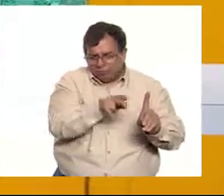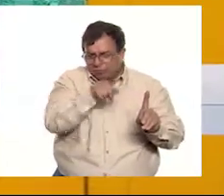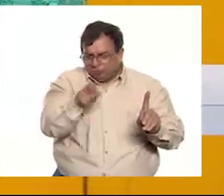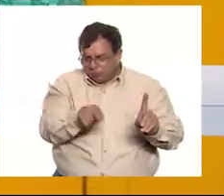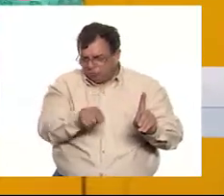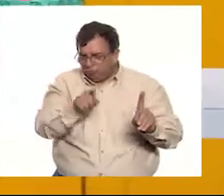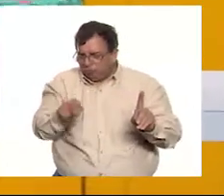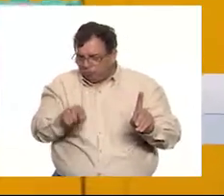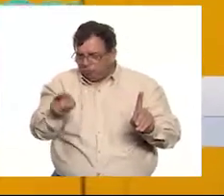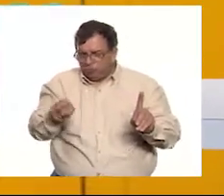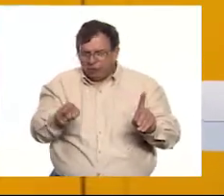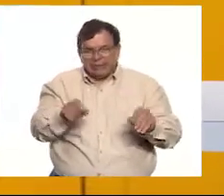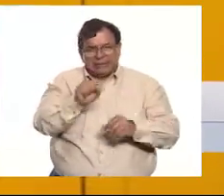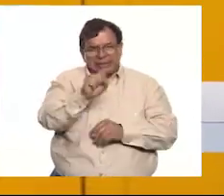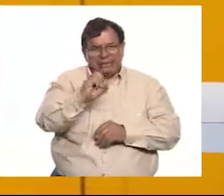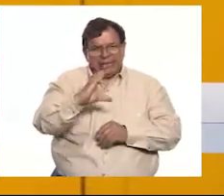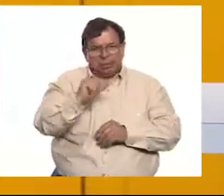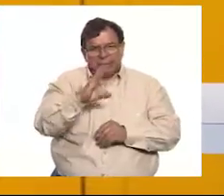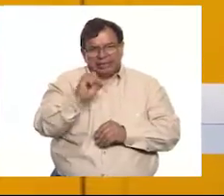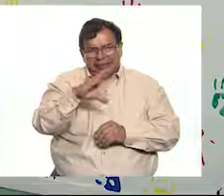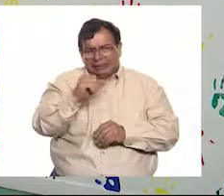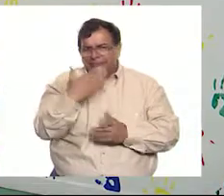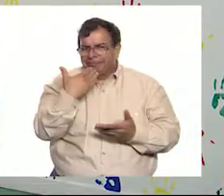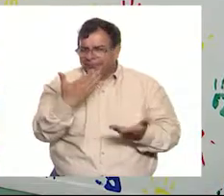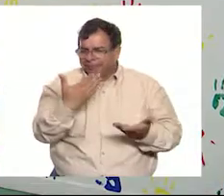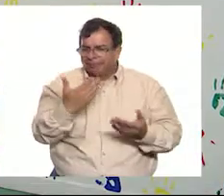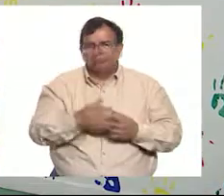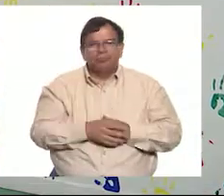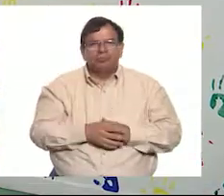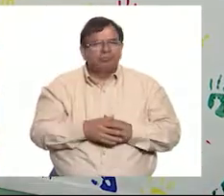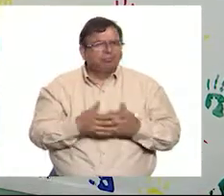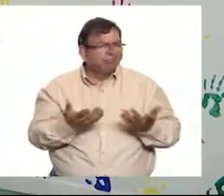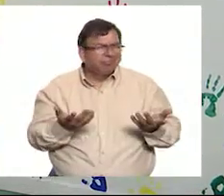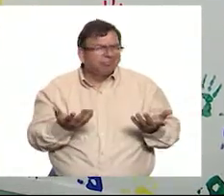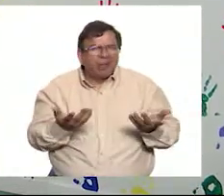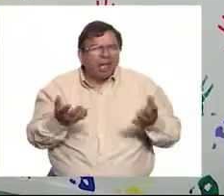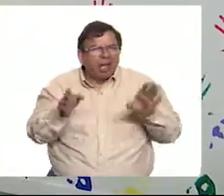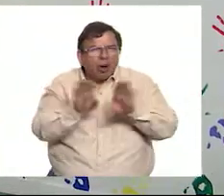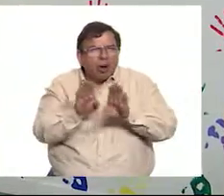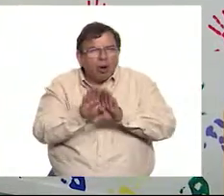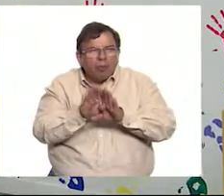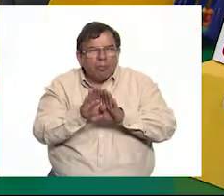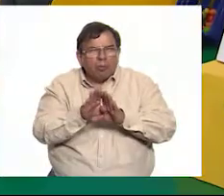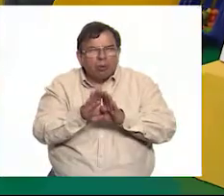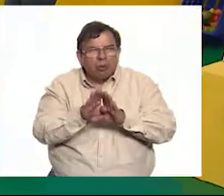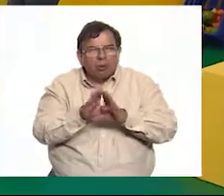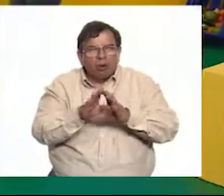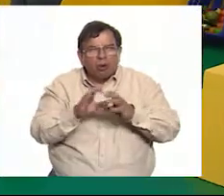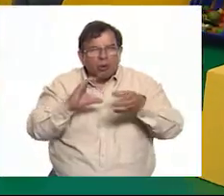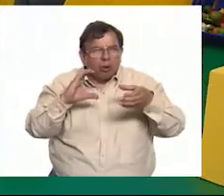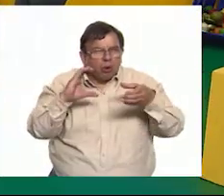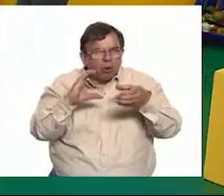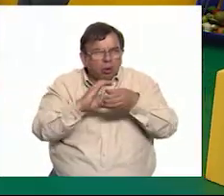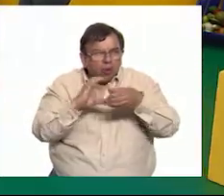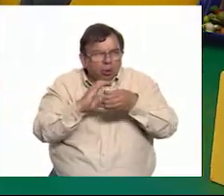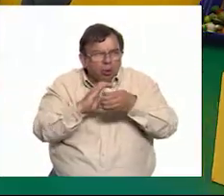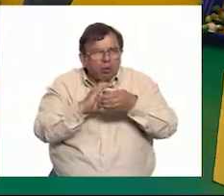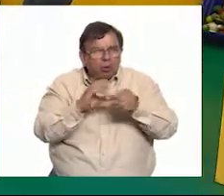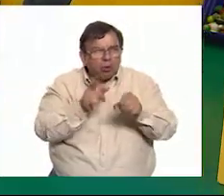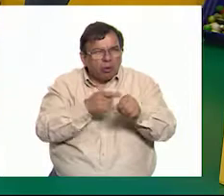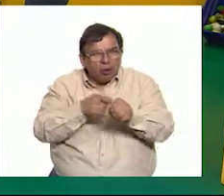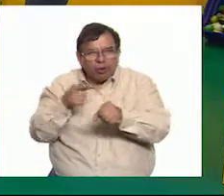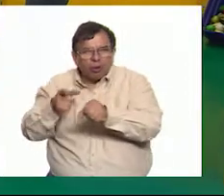secuencia, me parece una buena idea. Pero, ¿cómo hacemos? ¿Podemos combinar los cubos de los dos colores o